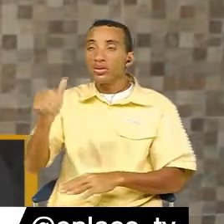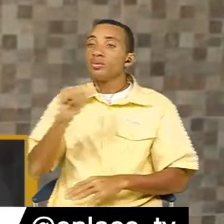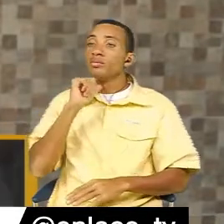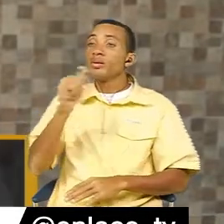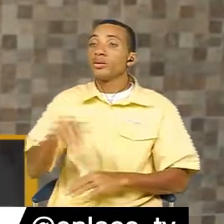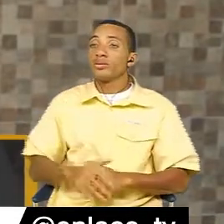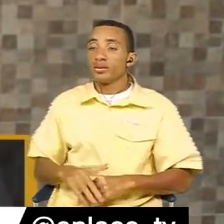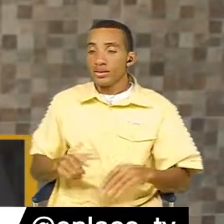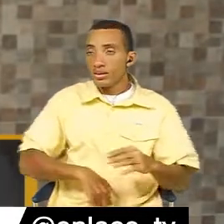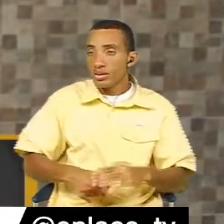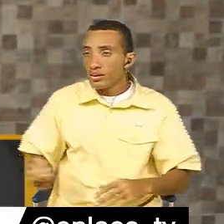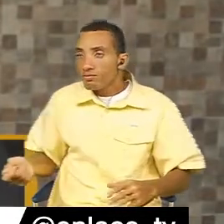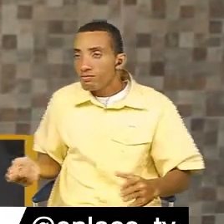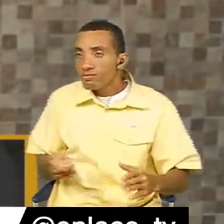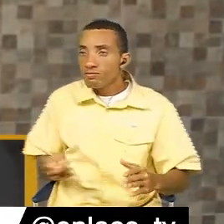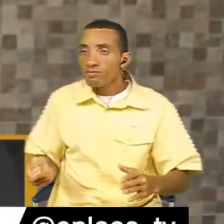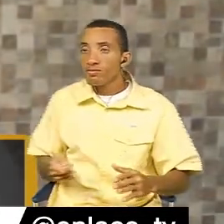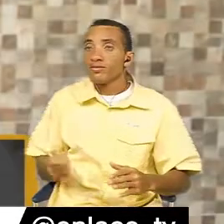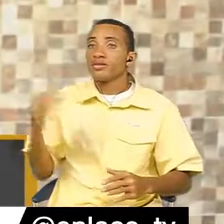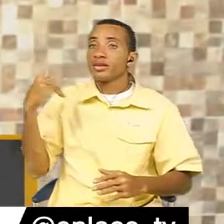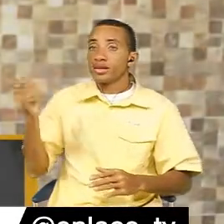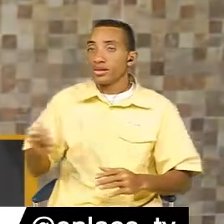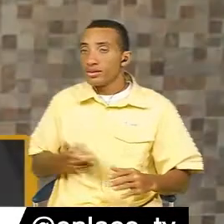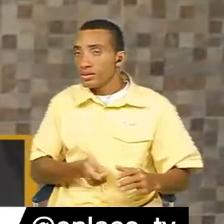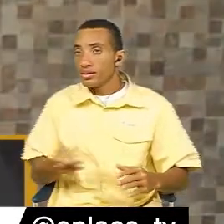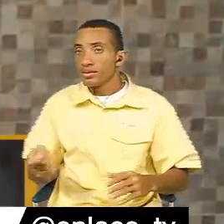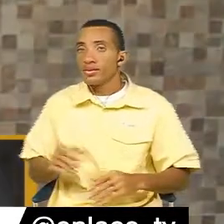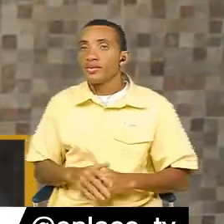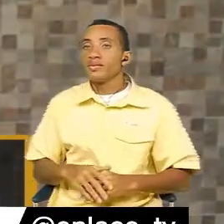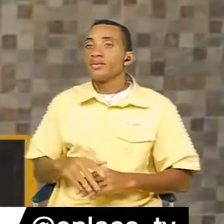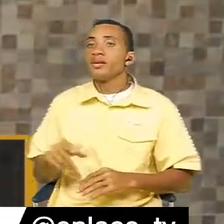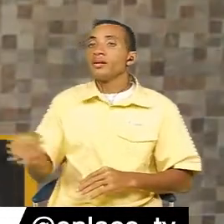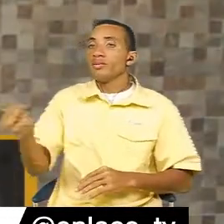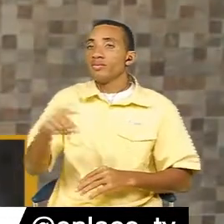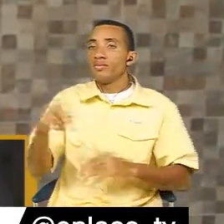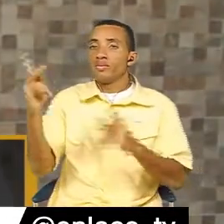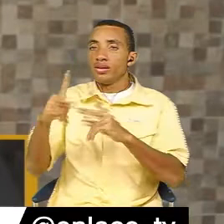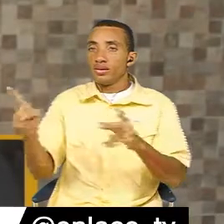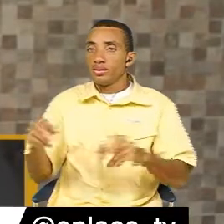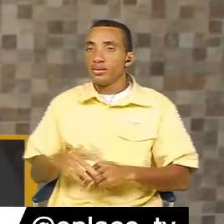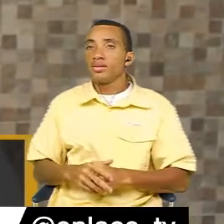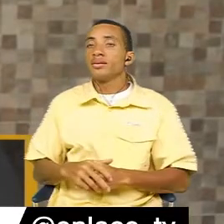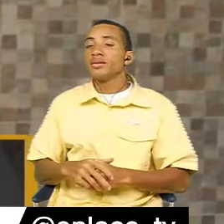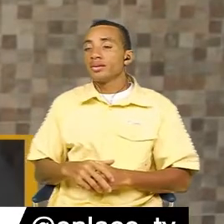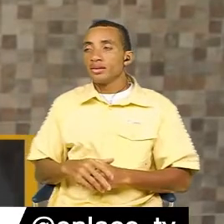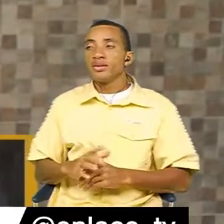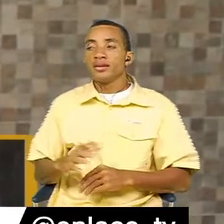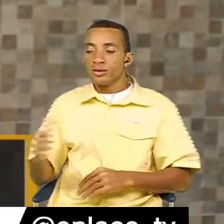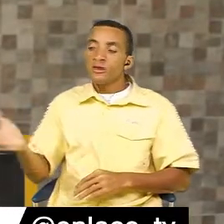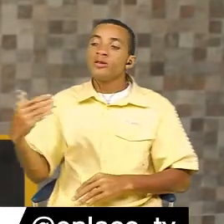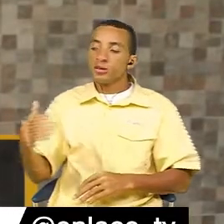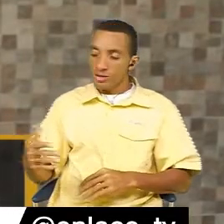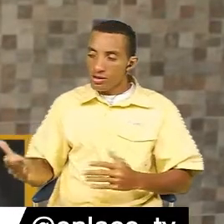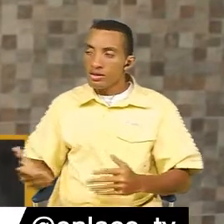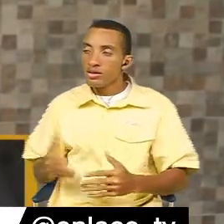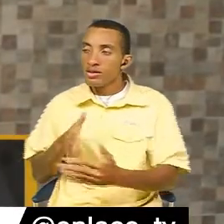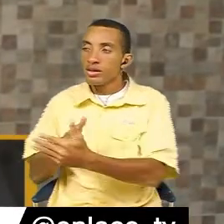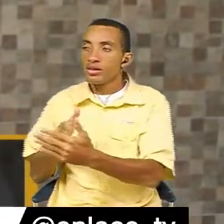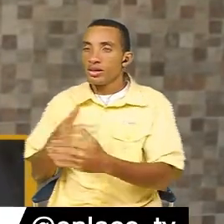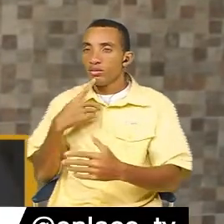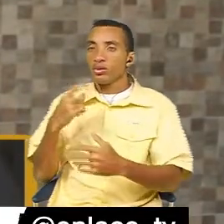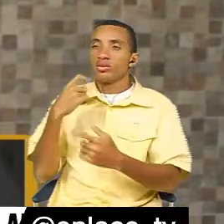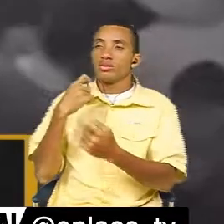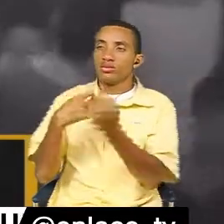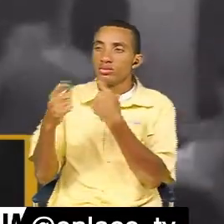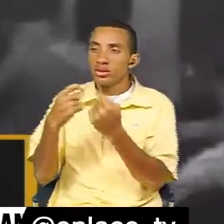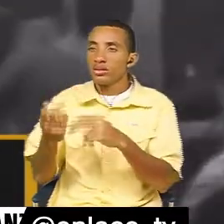sacado cuchillos, ya han dado cuchillo también. Hay gente muy provocadora, ¿no? Gente muy provocadora que ven que porque uno vende pronto un poquito más